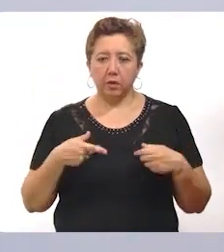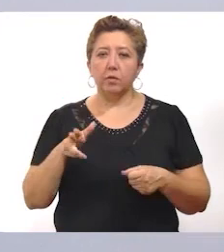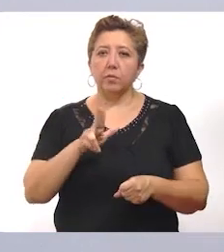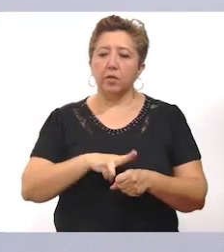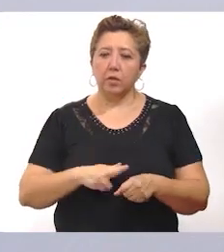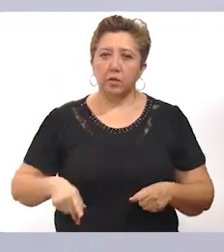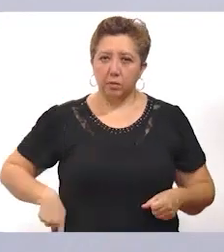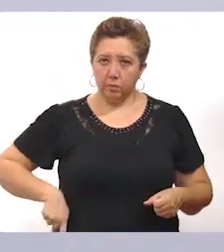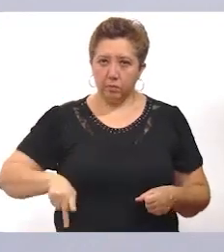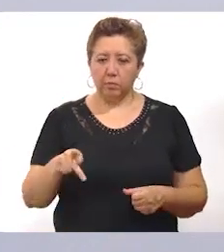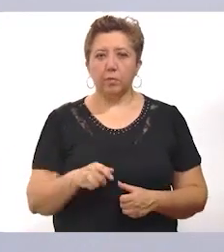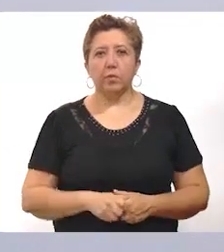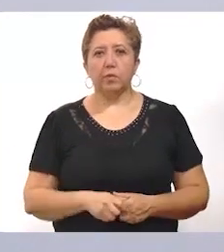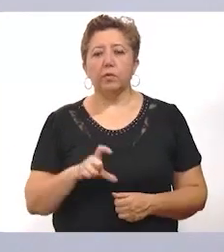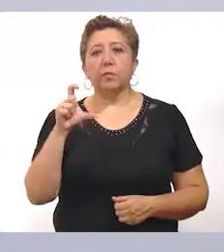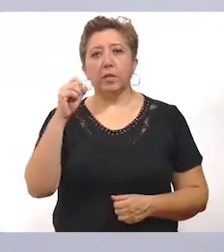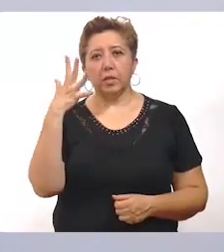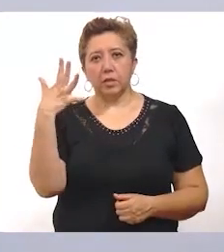en hospitales públicos.